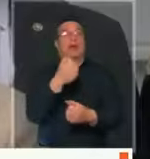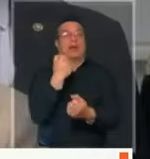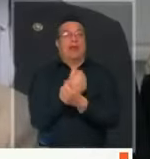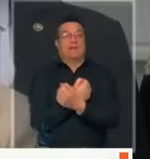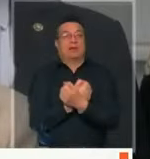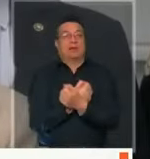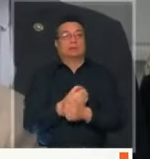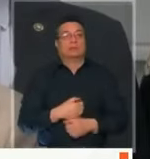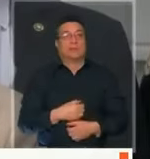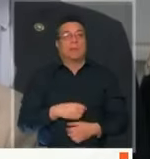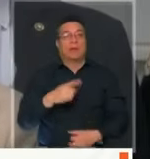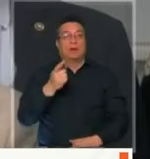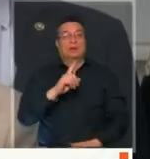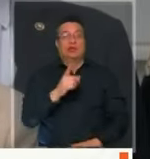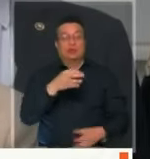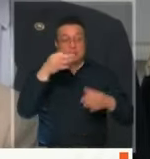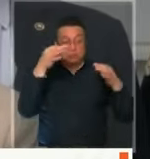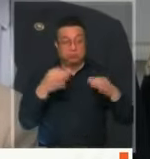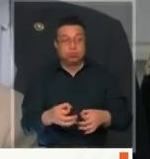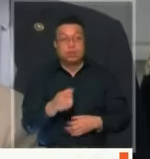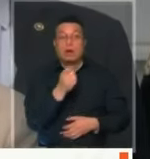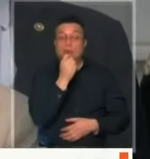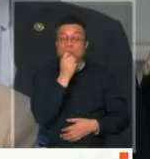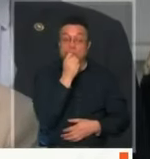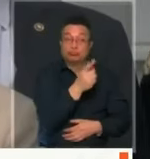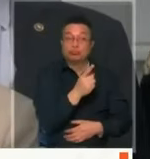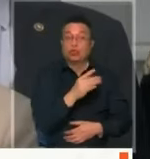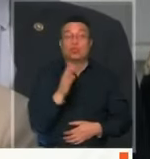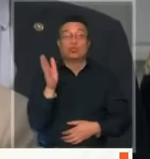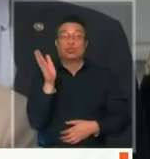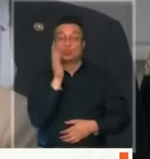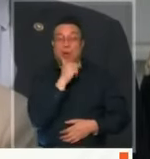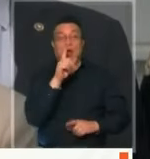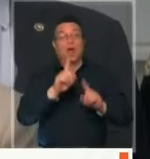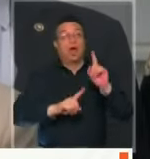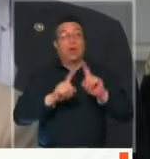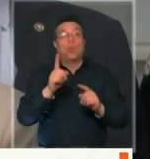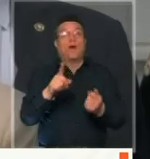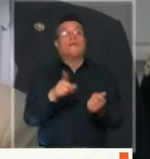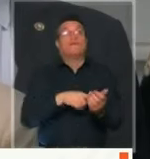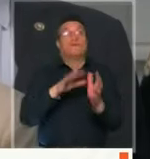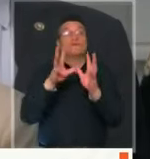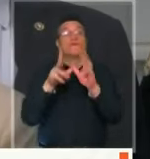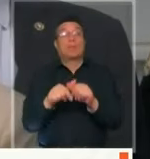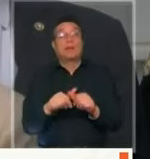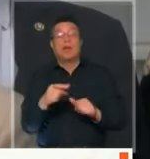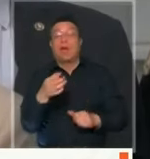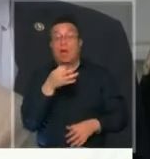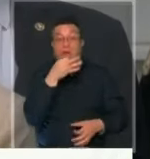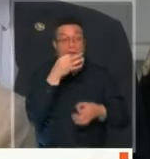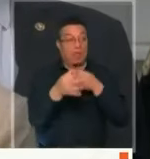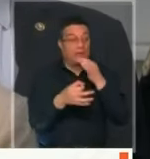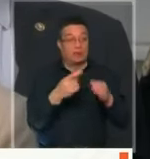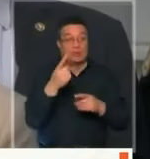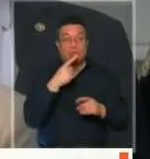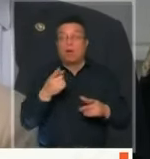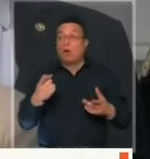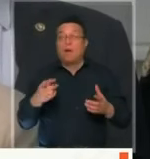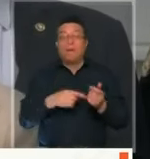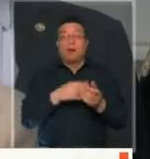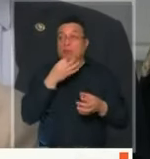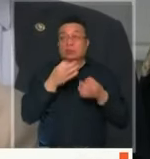No contamos con una denuncia respecto de algún familiar que esté echando de menos a un